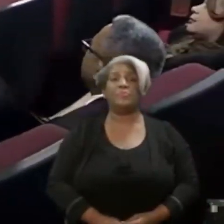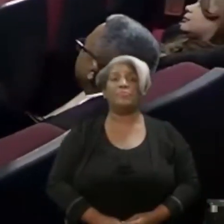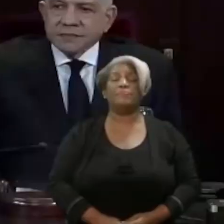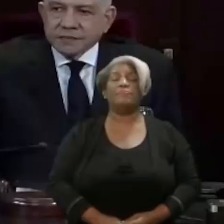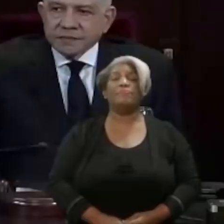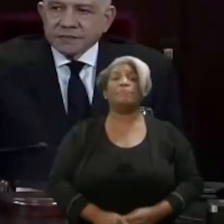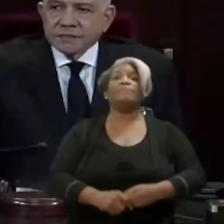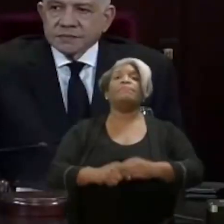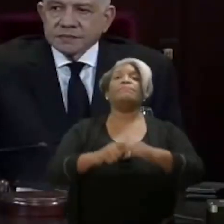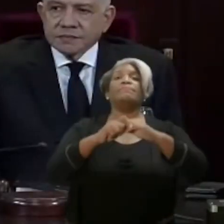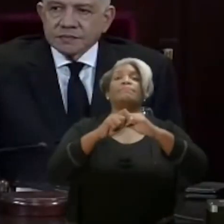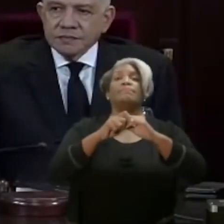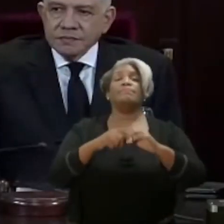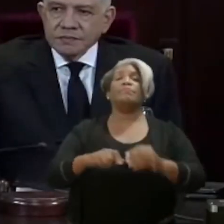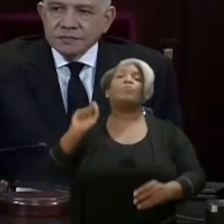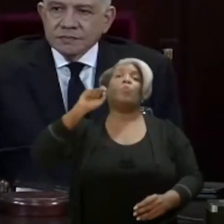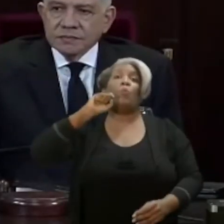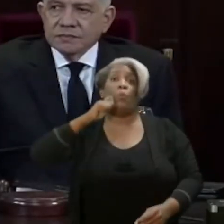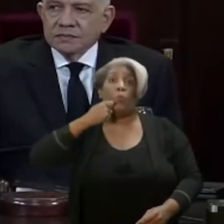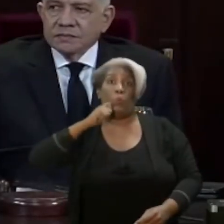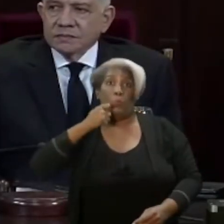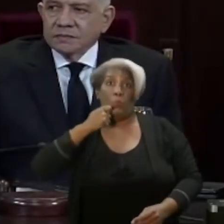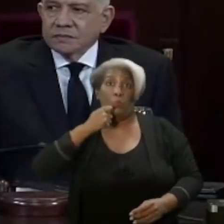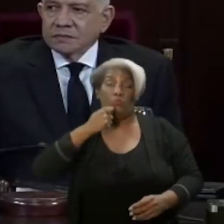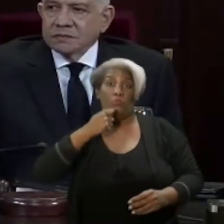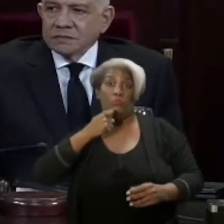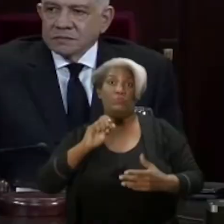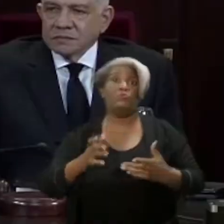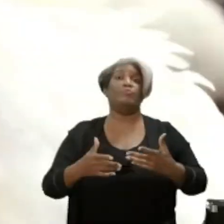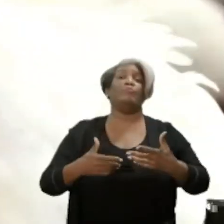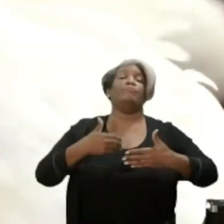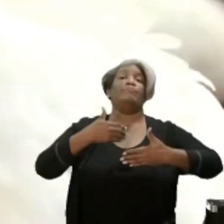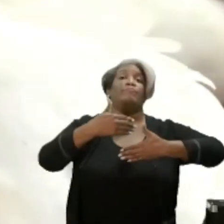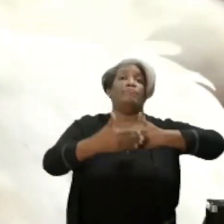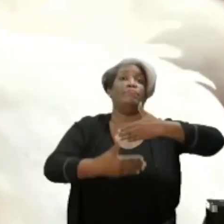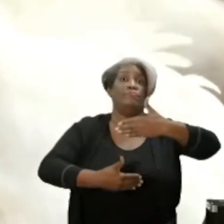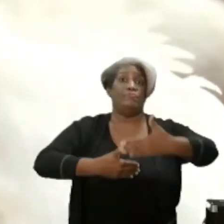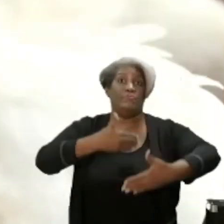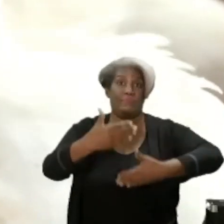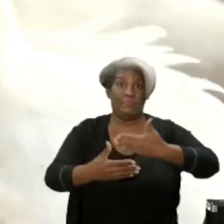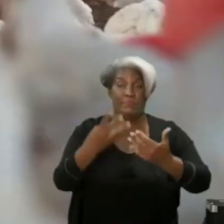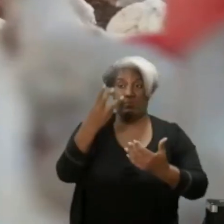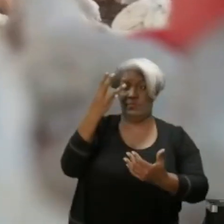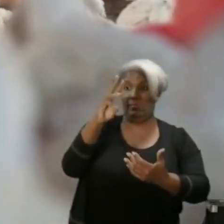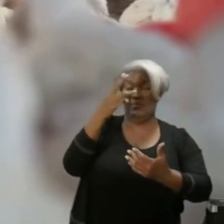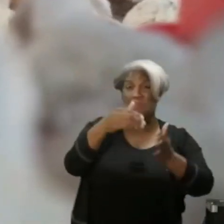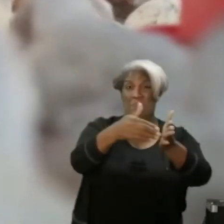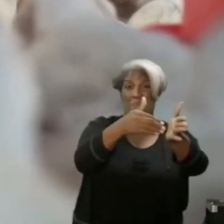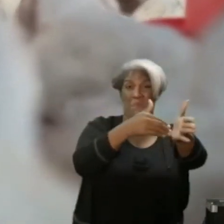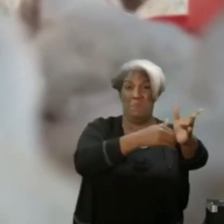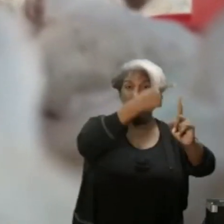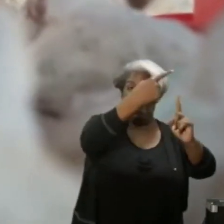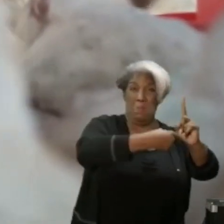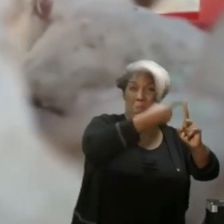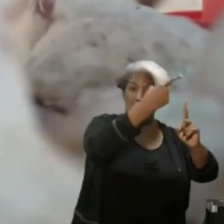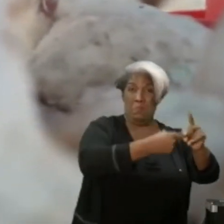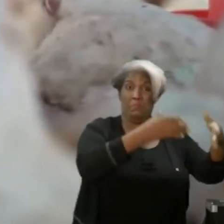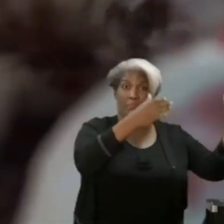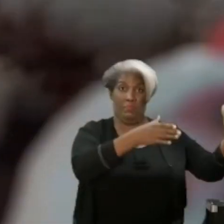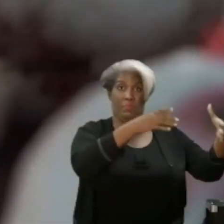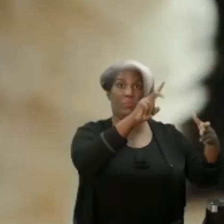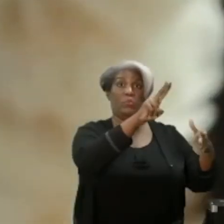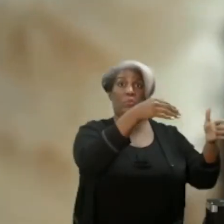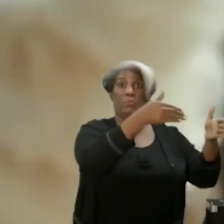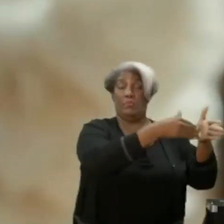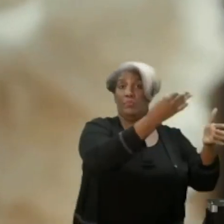En cuanto a la producción de pollos, esta ha pasado de 16 millones de unidades mensuales en el